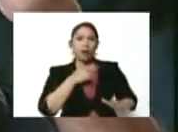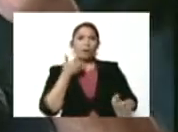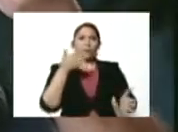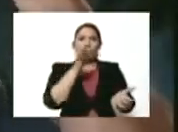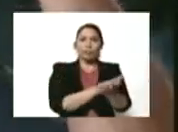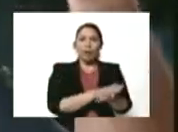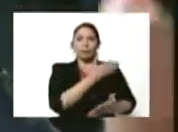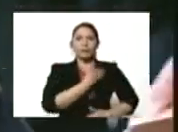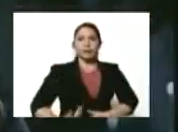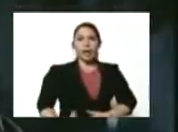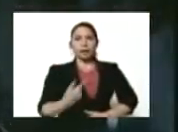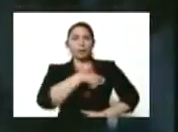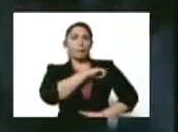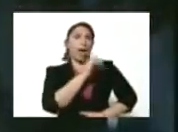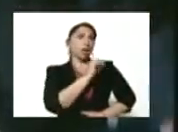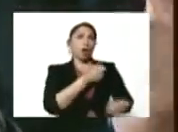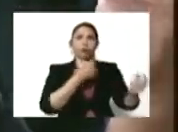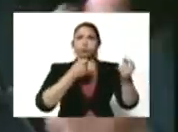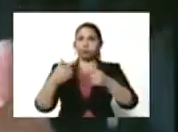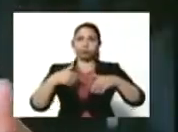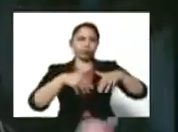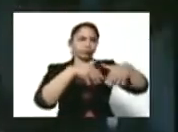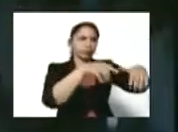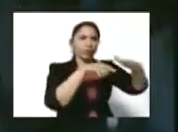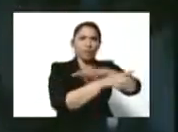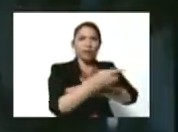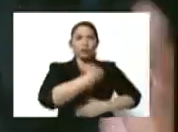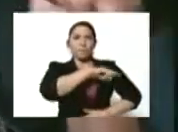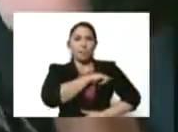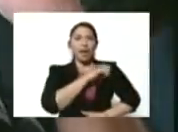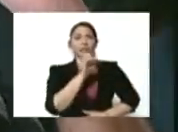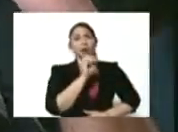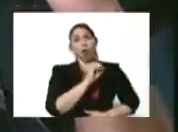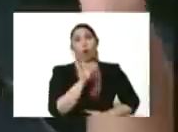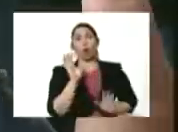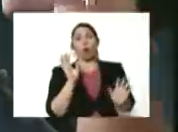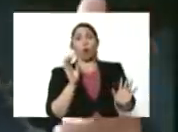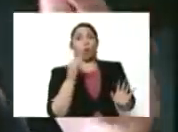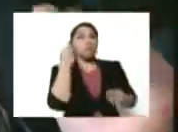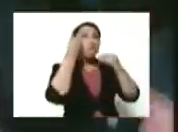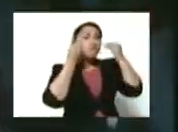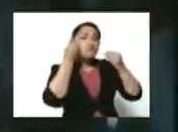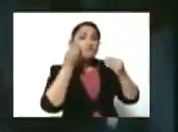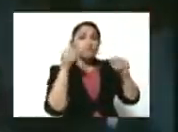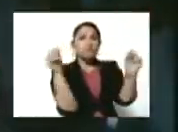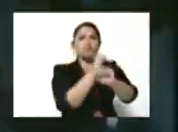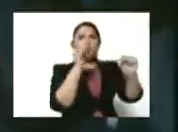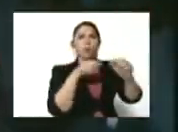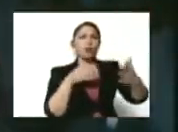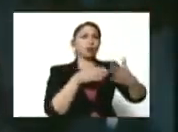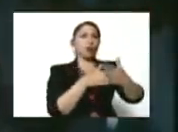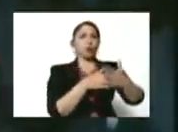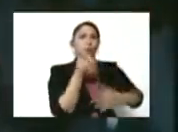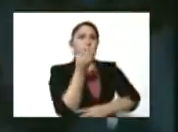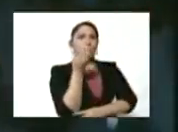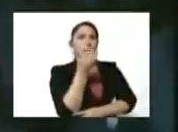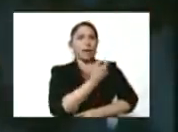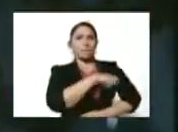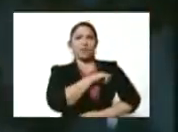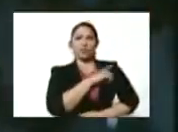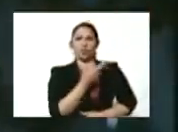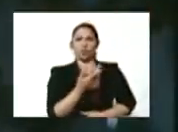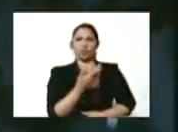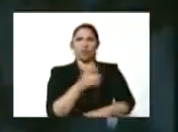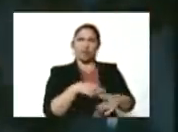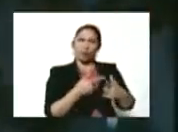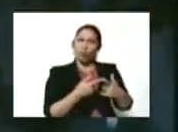planeara desembarcar en las tropas en las costas de Galicia, o que planeara poner bombas contra el Parlamento español. Esto es una